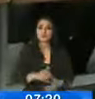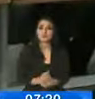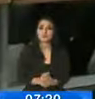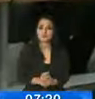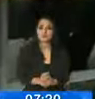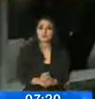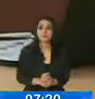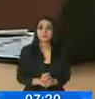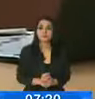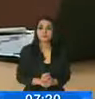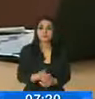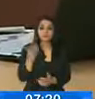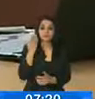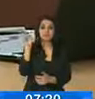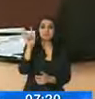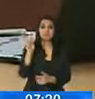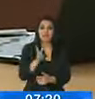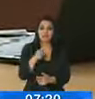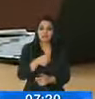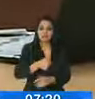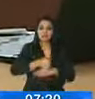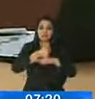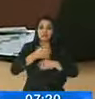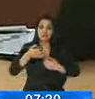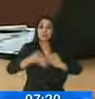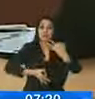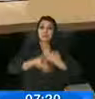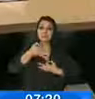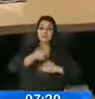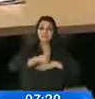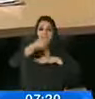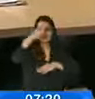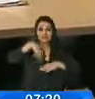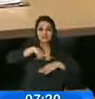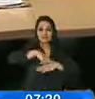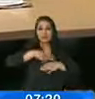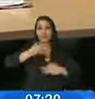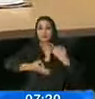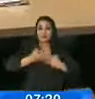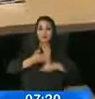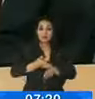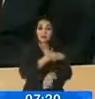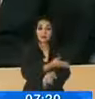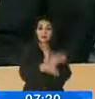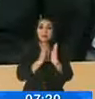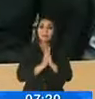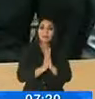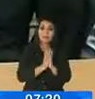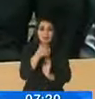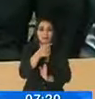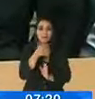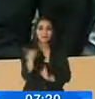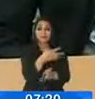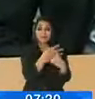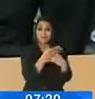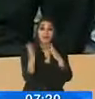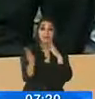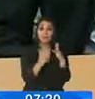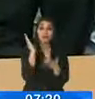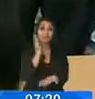dictaminó este viernes la conjueza de la Corte Nacional de Justicia, Magali Soledispa, tras el pedido de revocatoria de la prisión